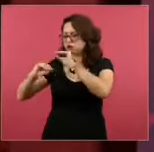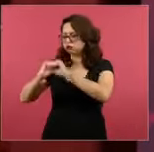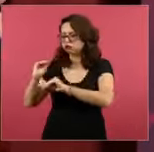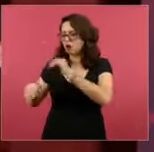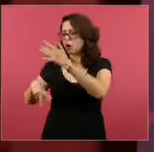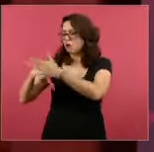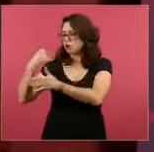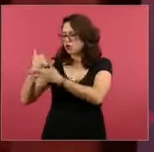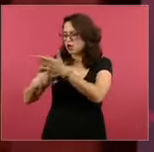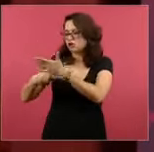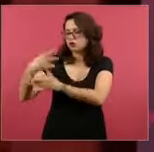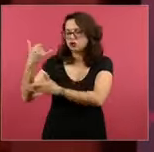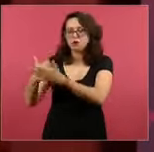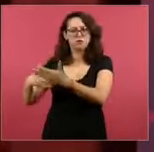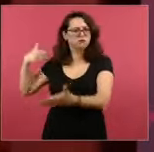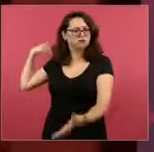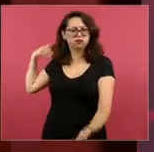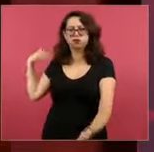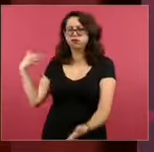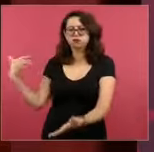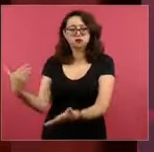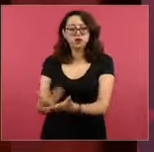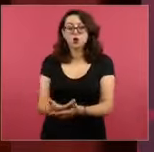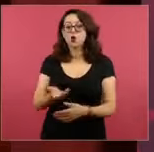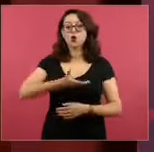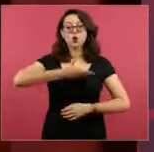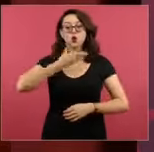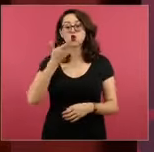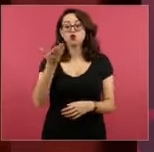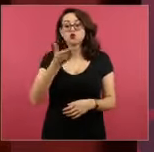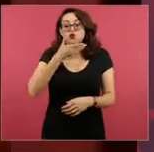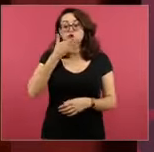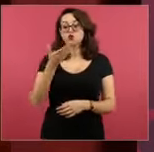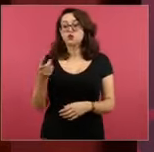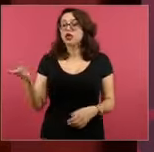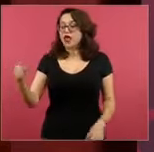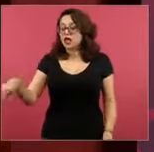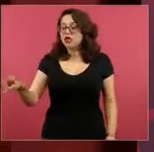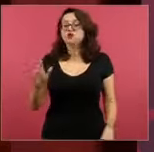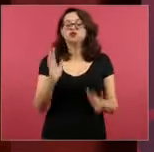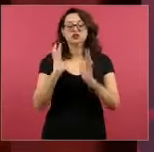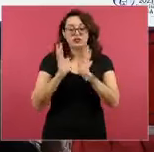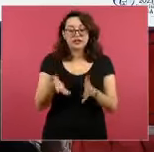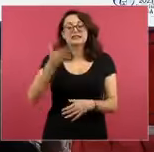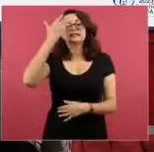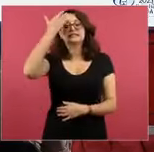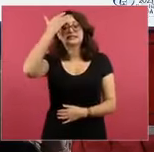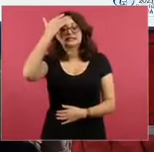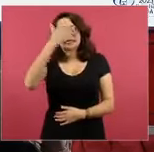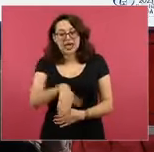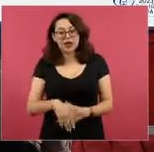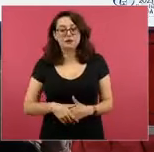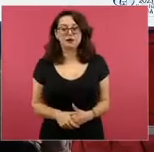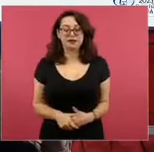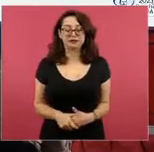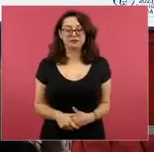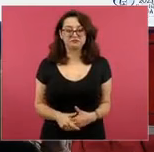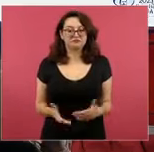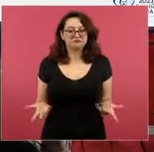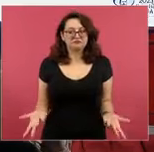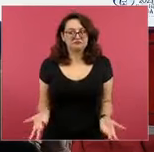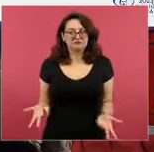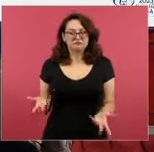en el trabajo del docente, donde son los alumnos los que están realizando la labor que ellos llevan